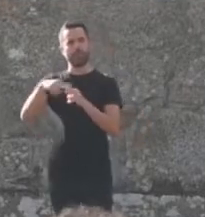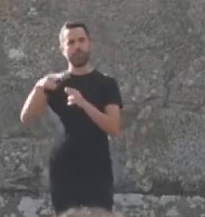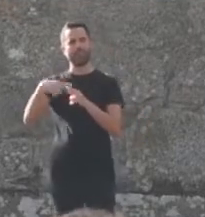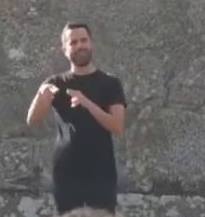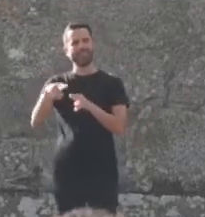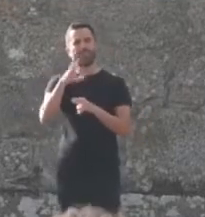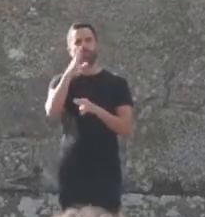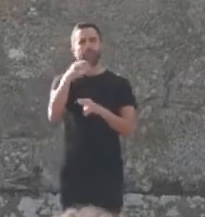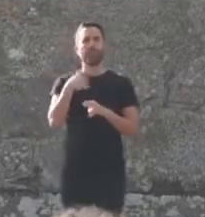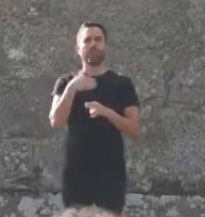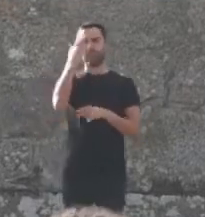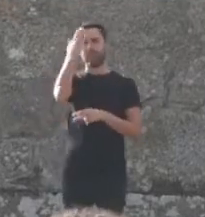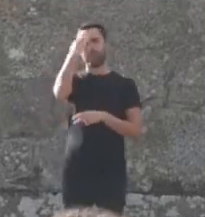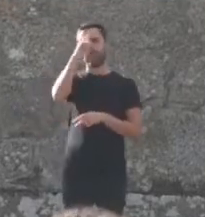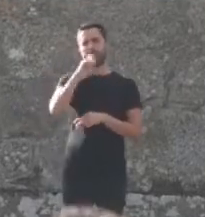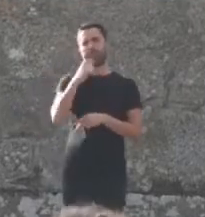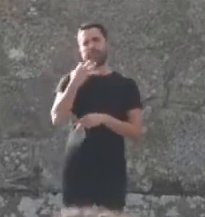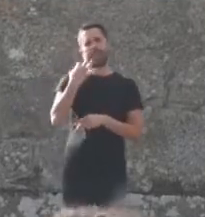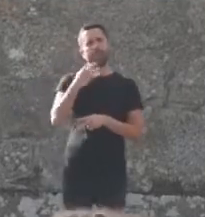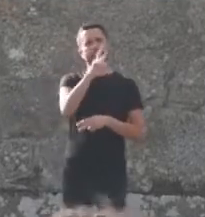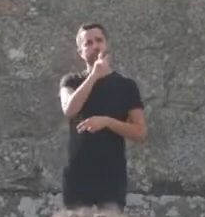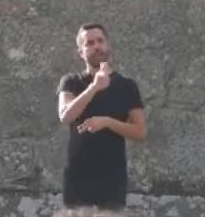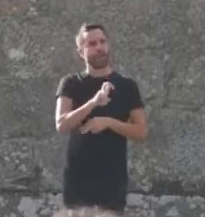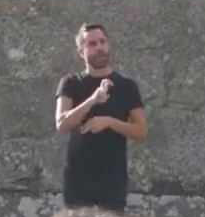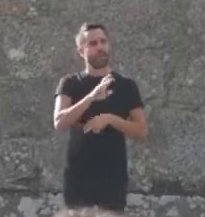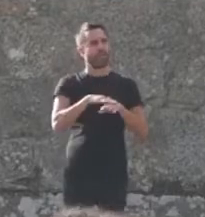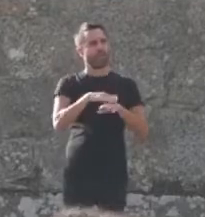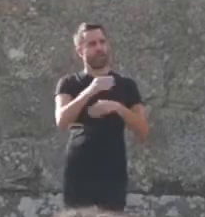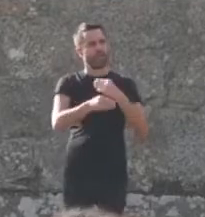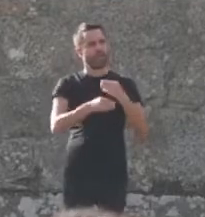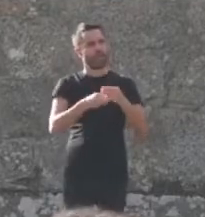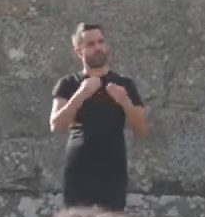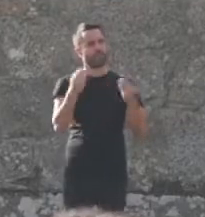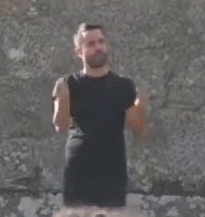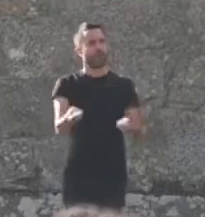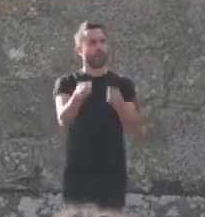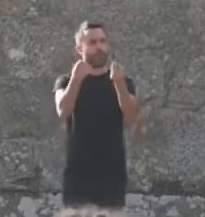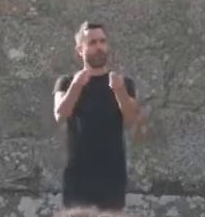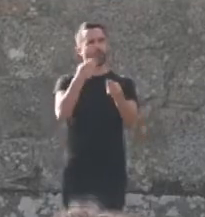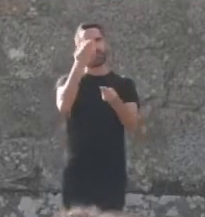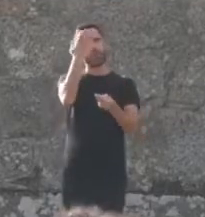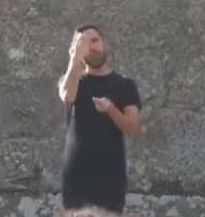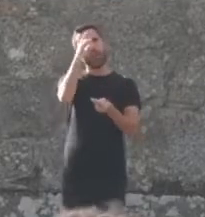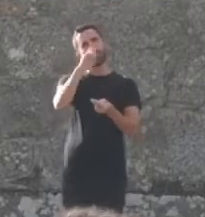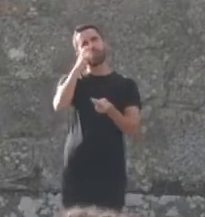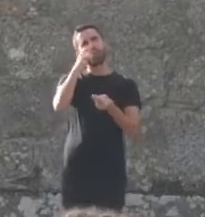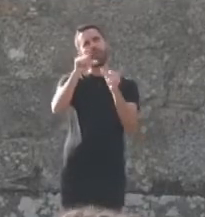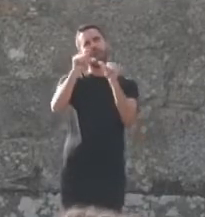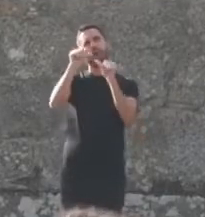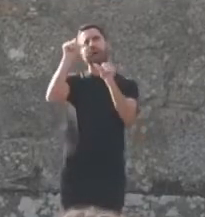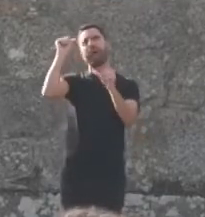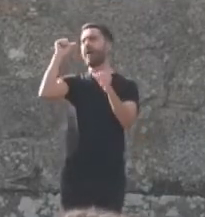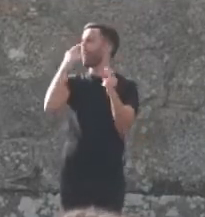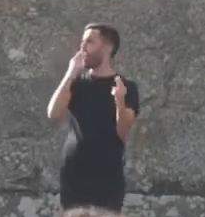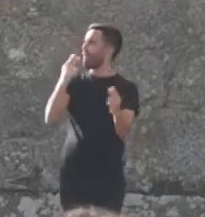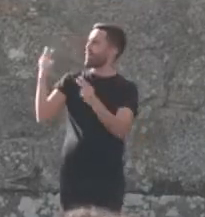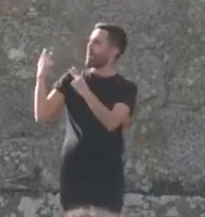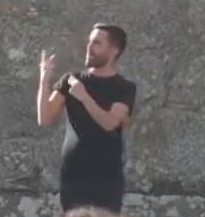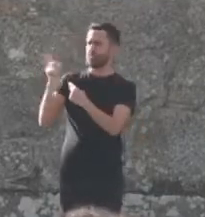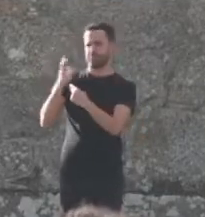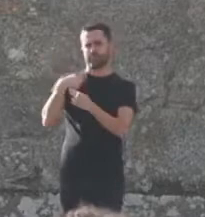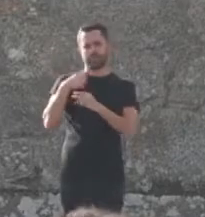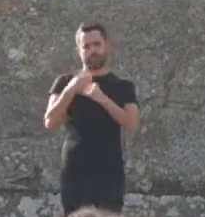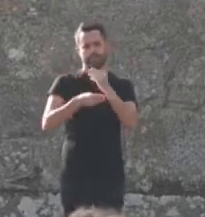facernos mellores. A memoria non é unha mirada nostálxica cara ao pasado, é unha acción sobre todo